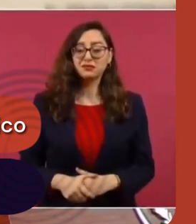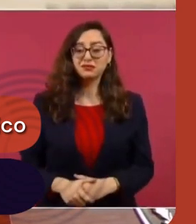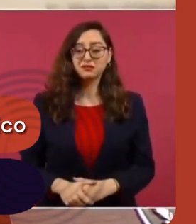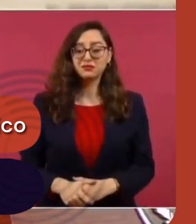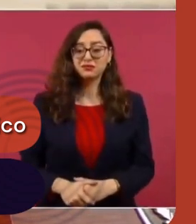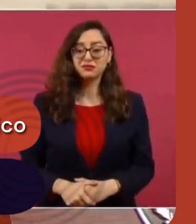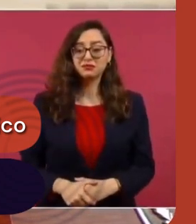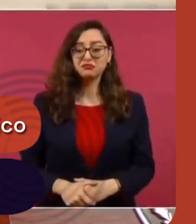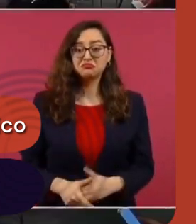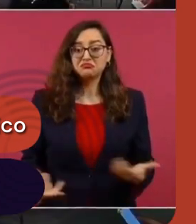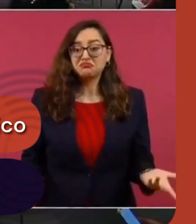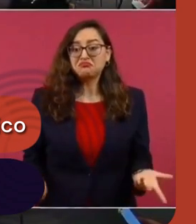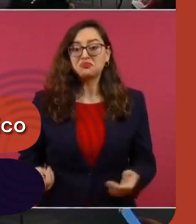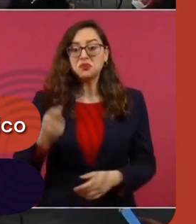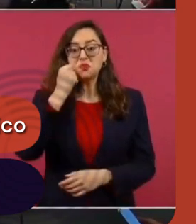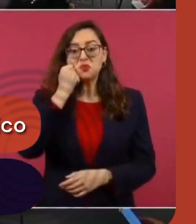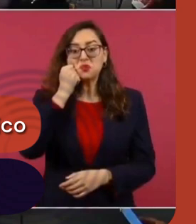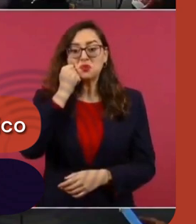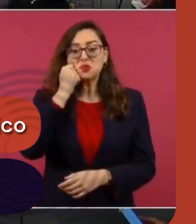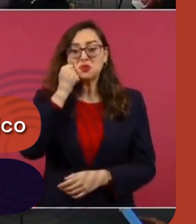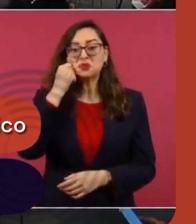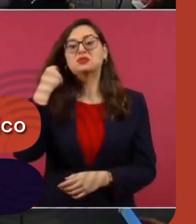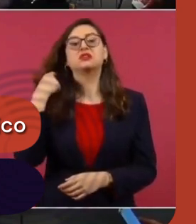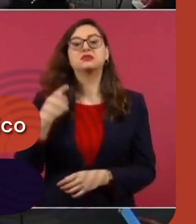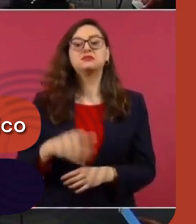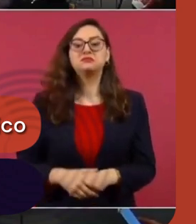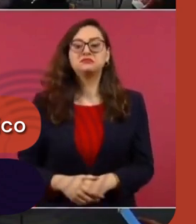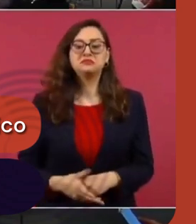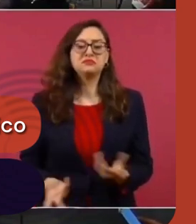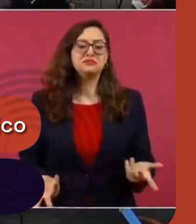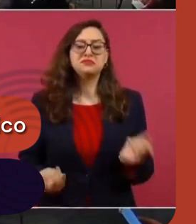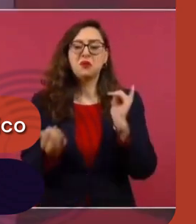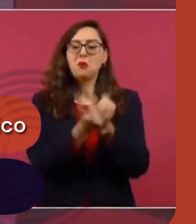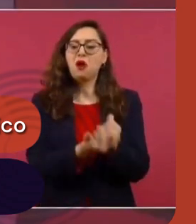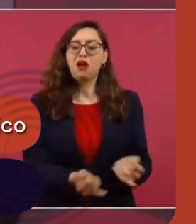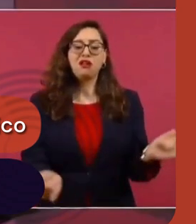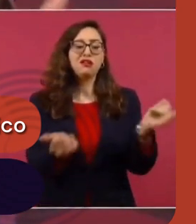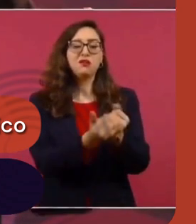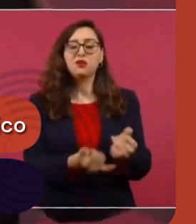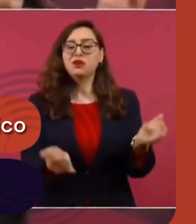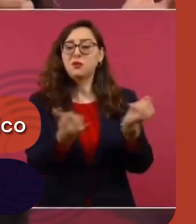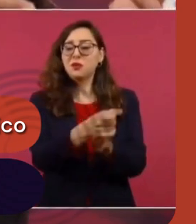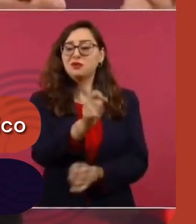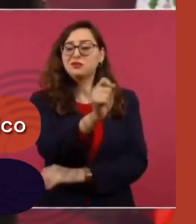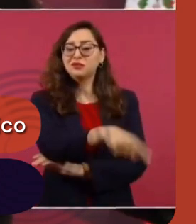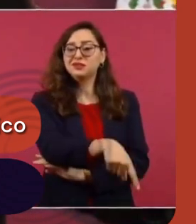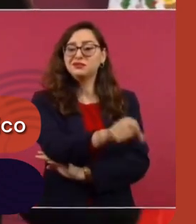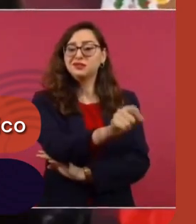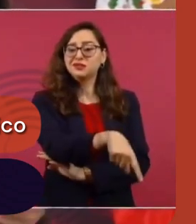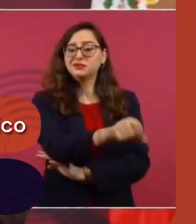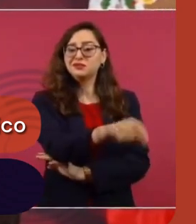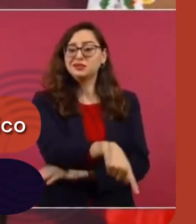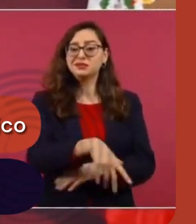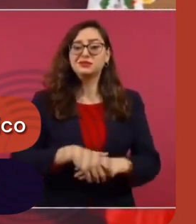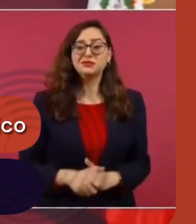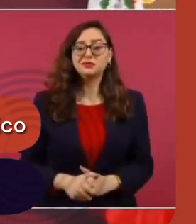O sea, sería una manchita más al tigre, porque estarían avalando